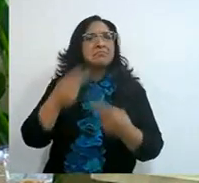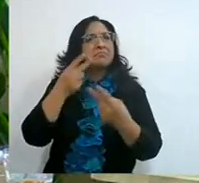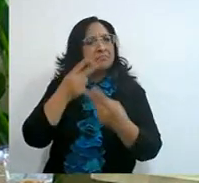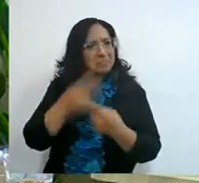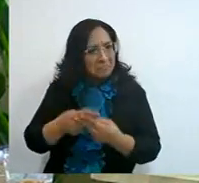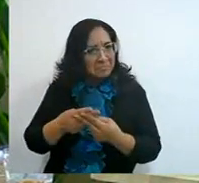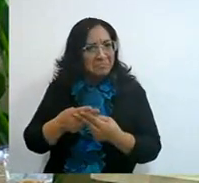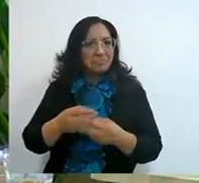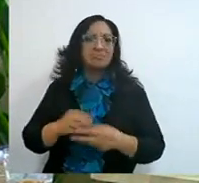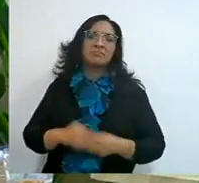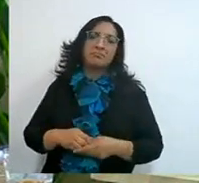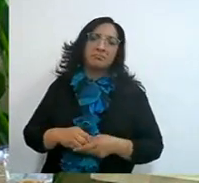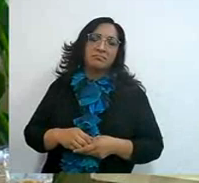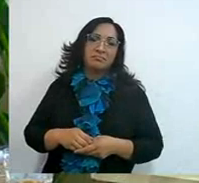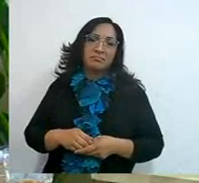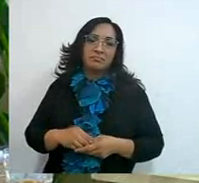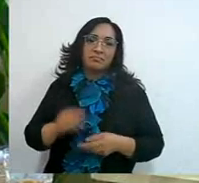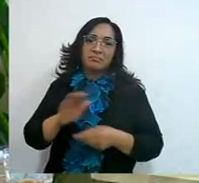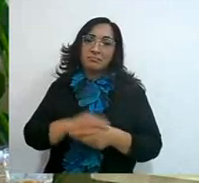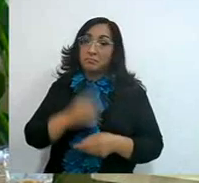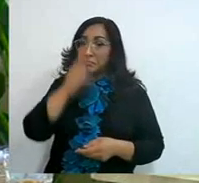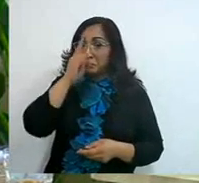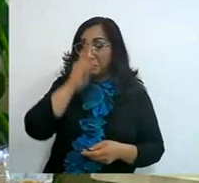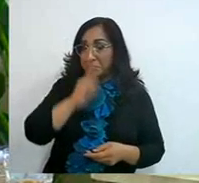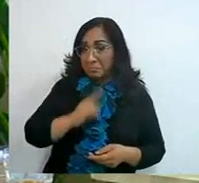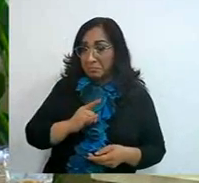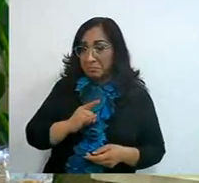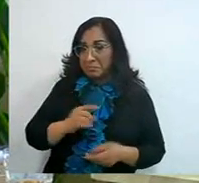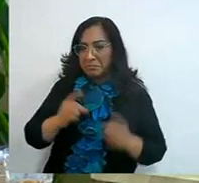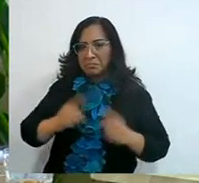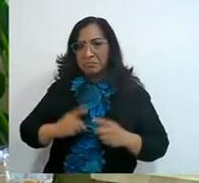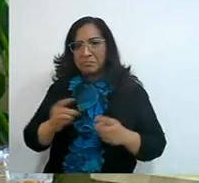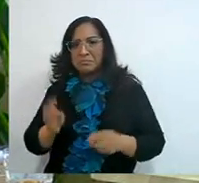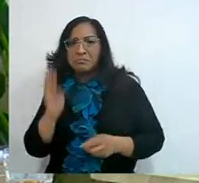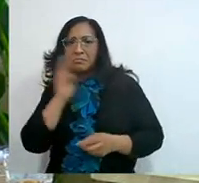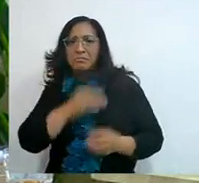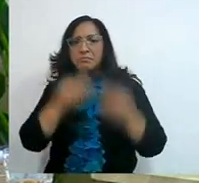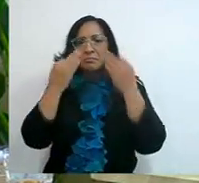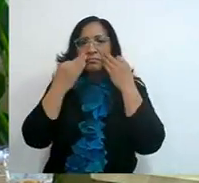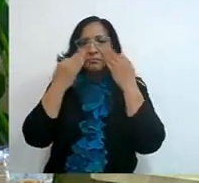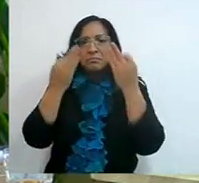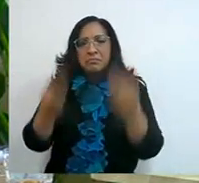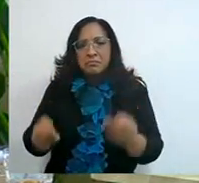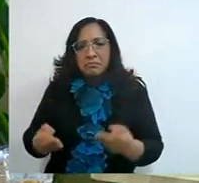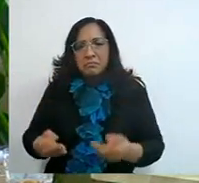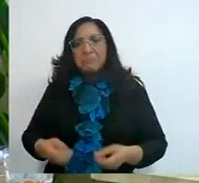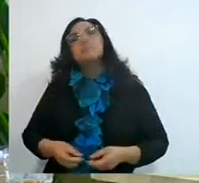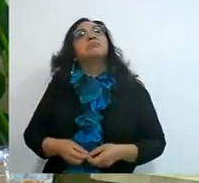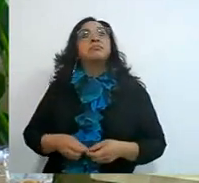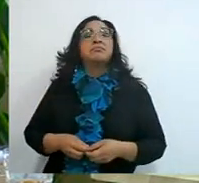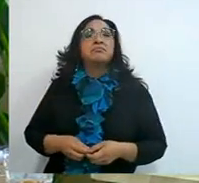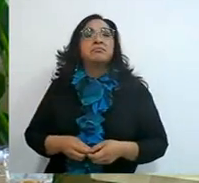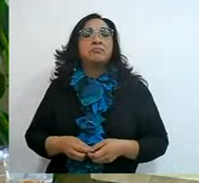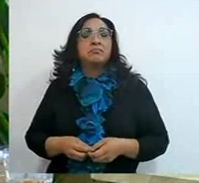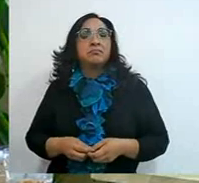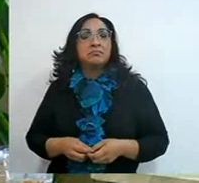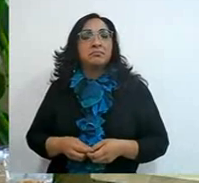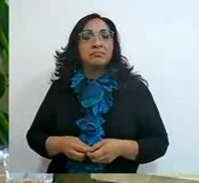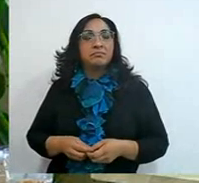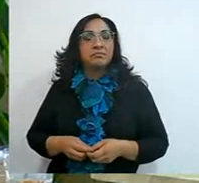tienen cárcel por mentirosos, por dar un falso testimonio, por infamar a alguien.